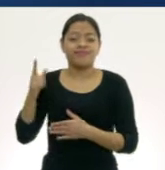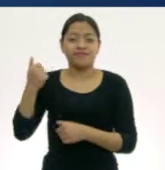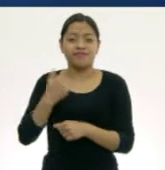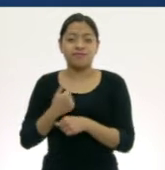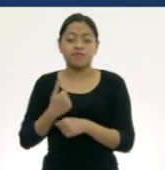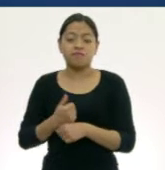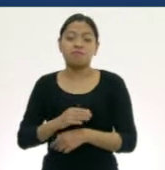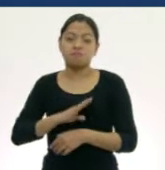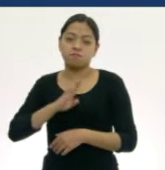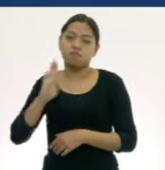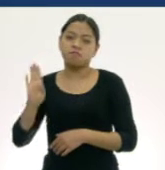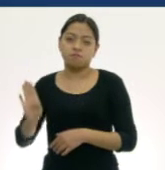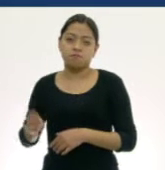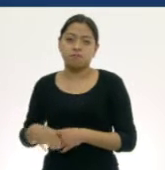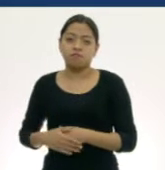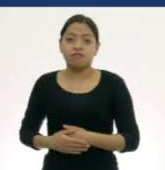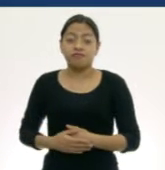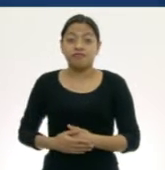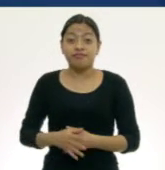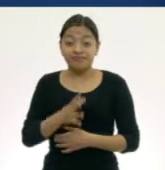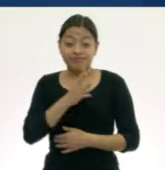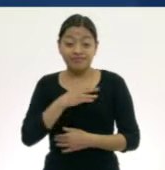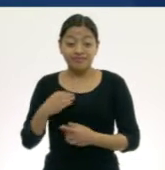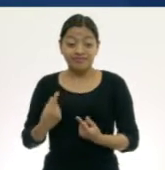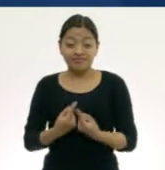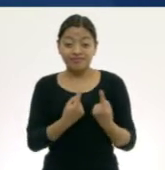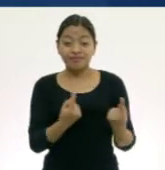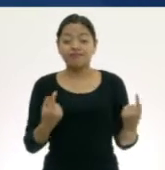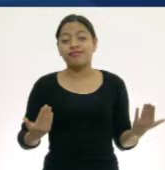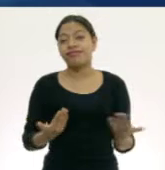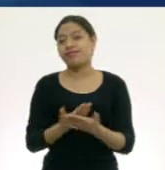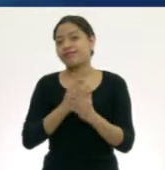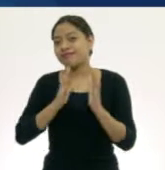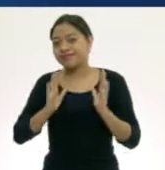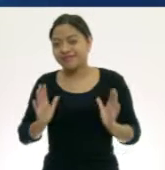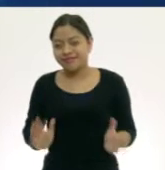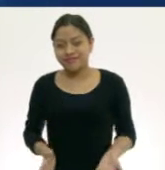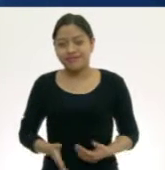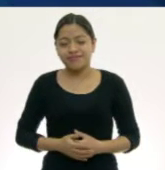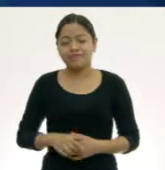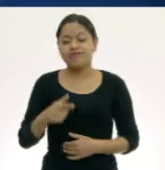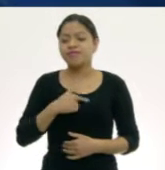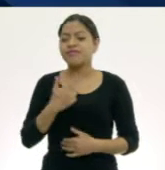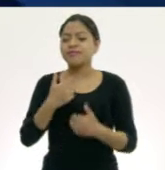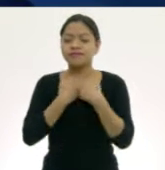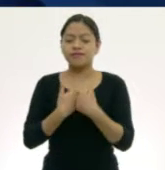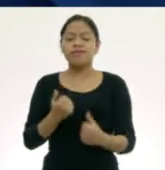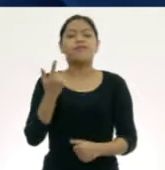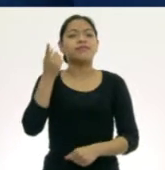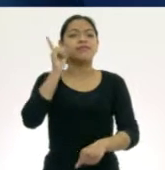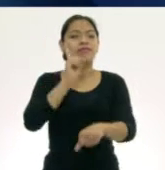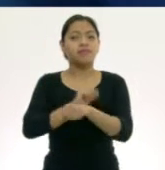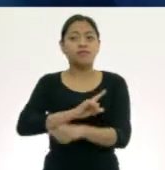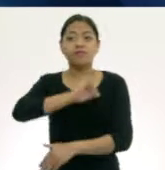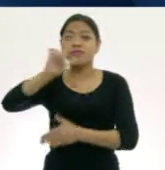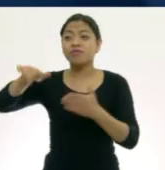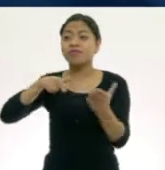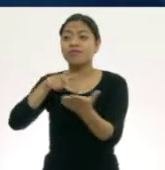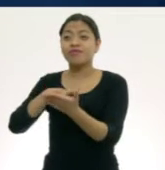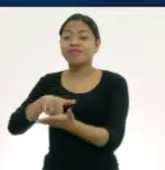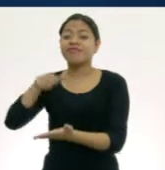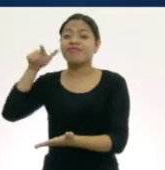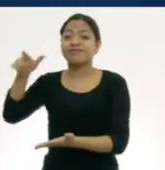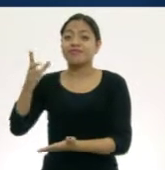ya muerto y todos mis hijos habían nacido ya. Descubrí un día que en ningún lugar de México